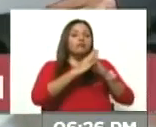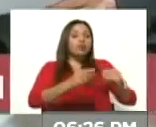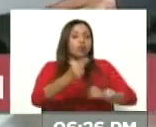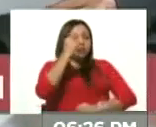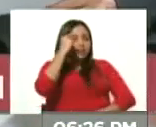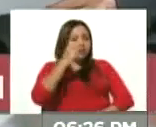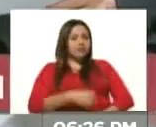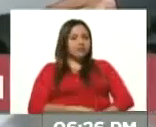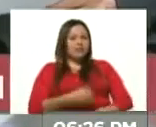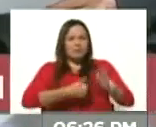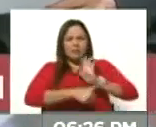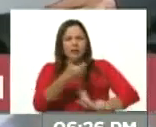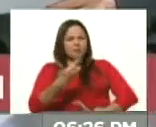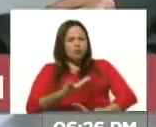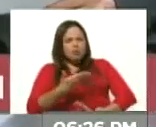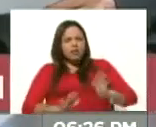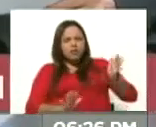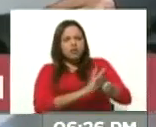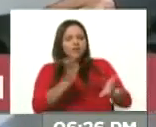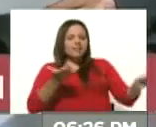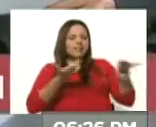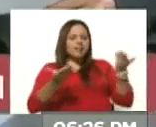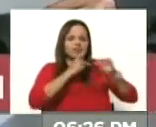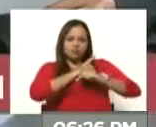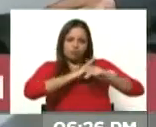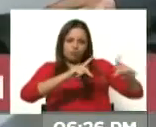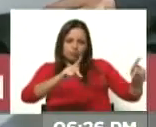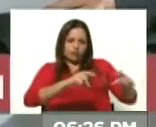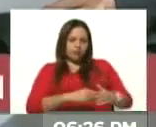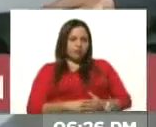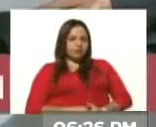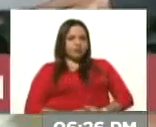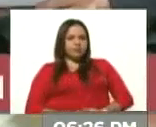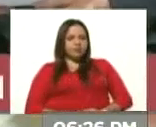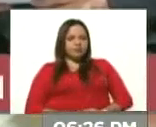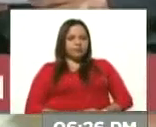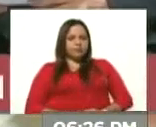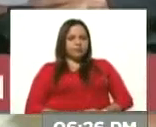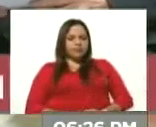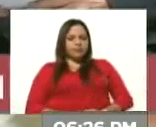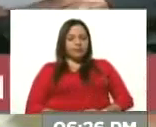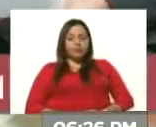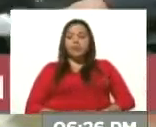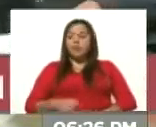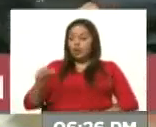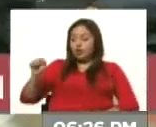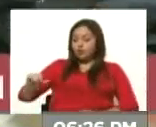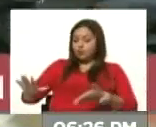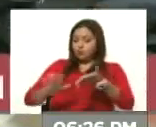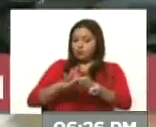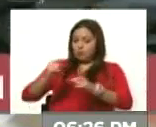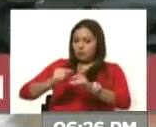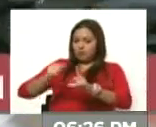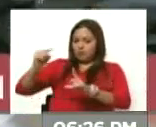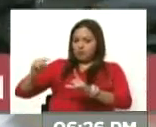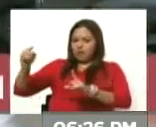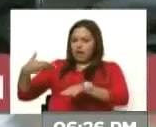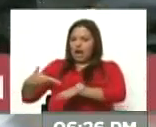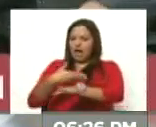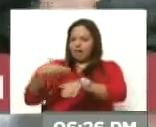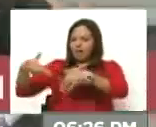fundamentalmente lo que tiene que ver con servicios públicos en esta variable de la adelantó las elecciones